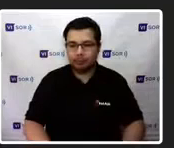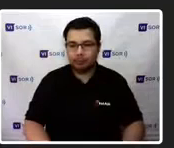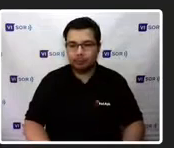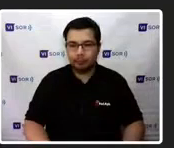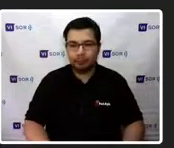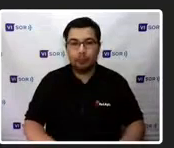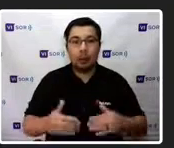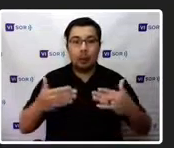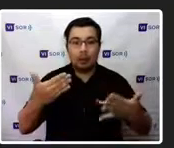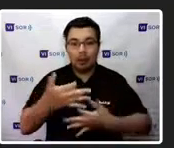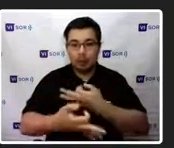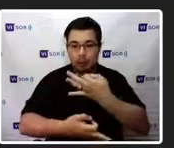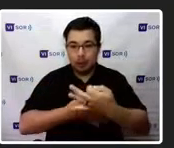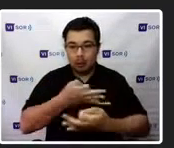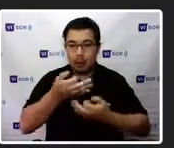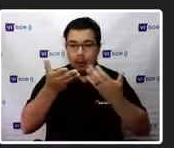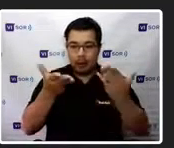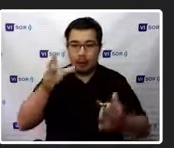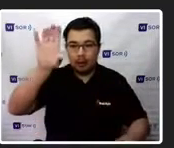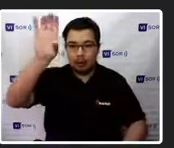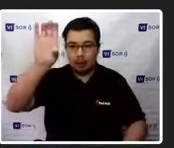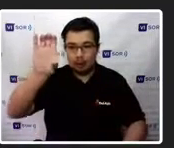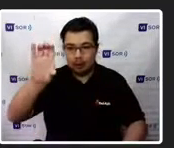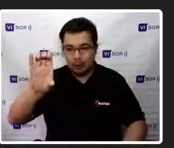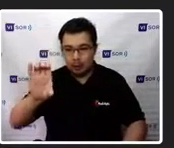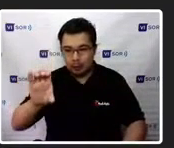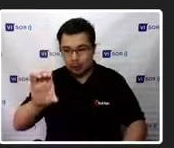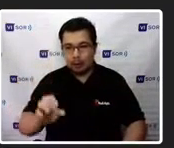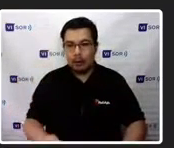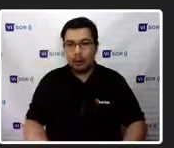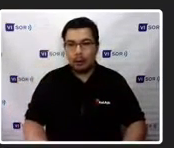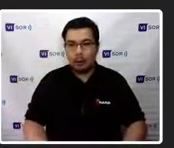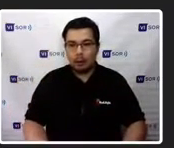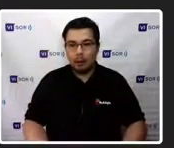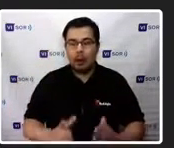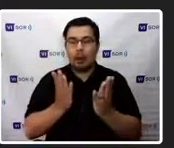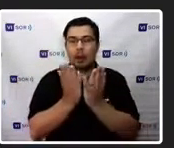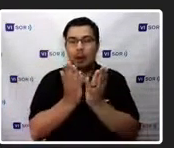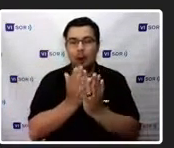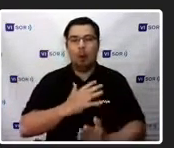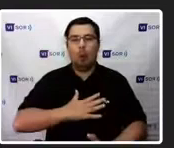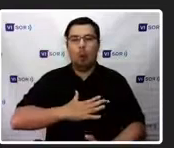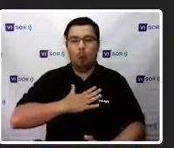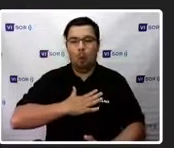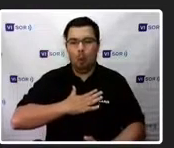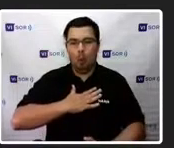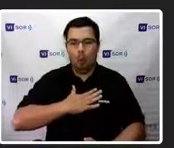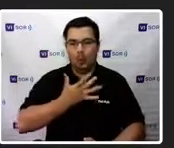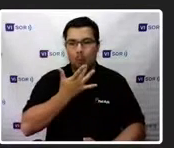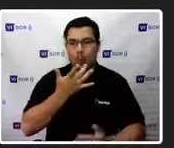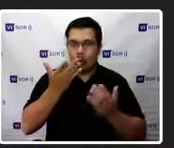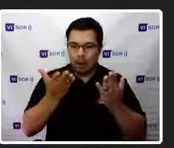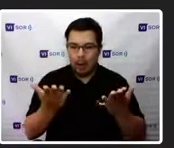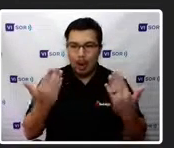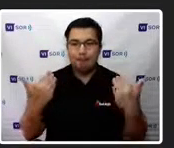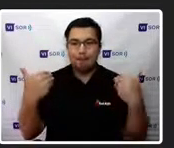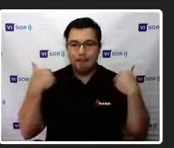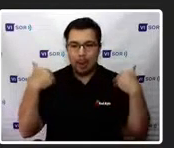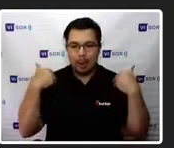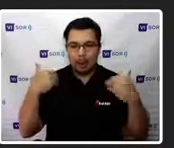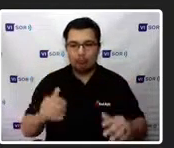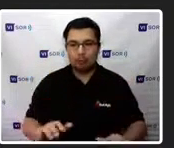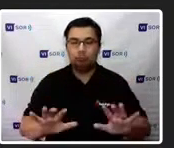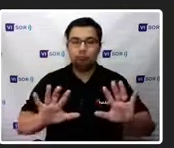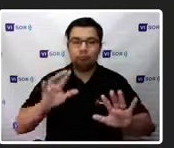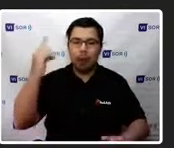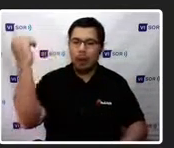digo, estas son las asignaturas que a los estudiantes más les gusta porque efectivamente tienen un componente bastante práctico. En general, la malla, todas las